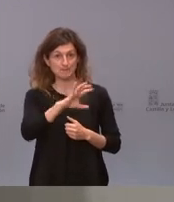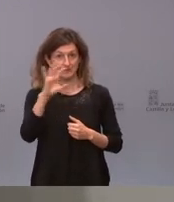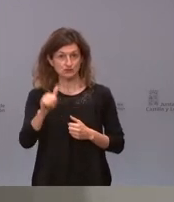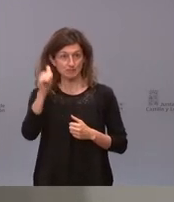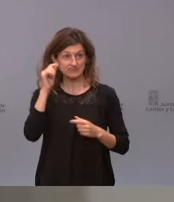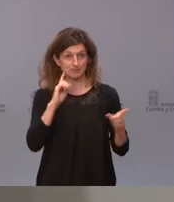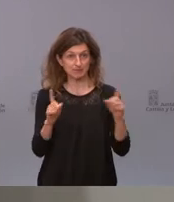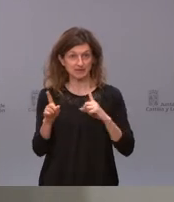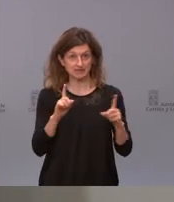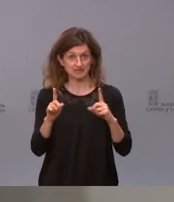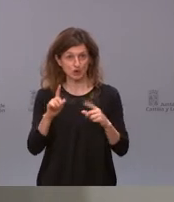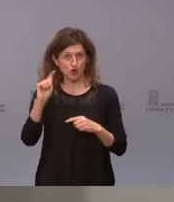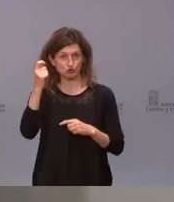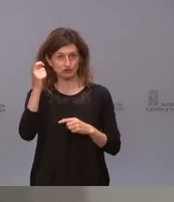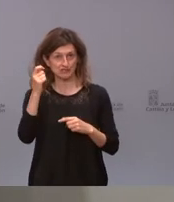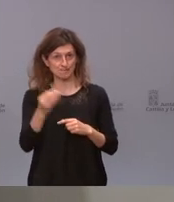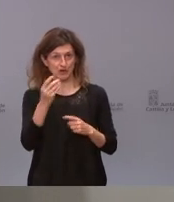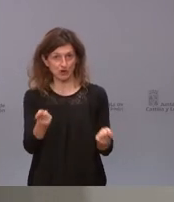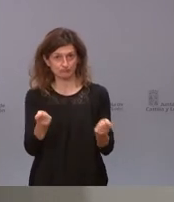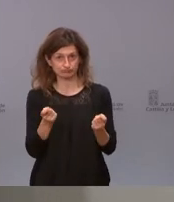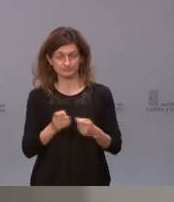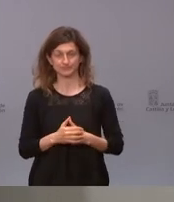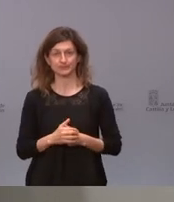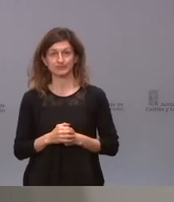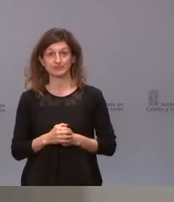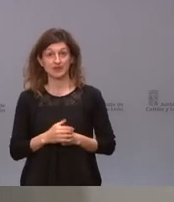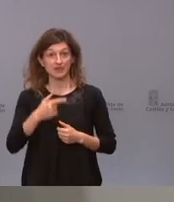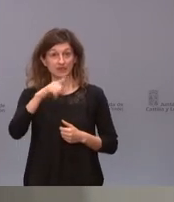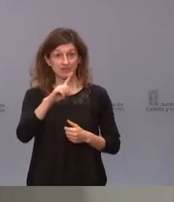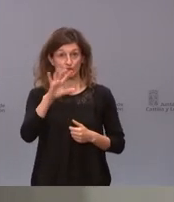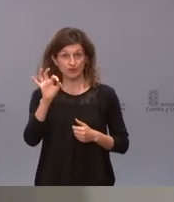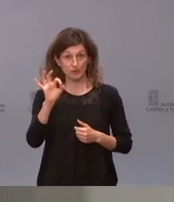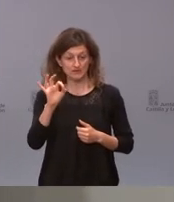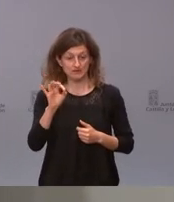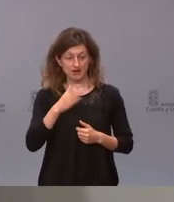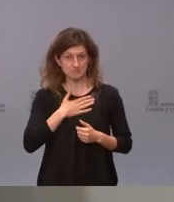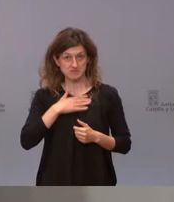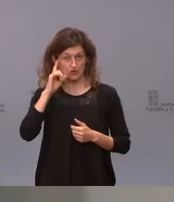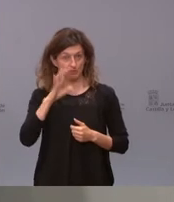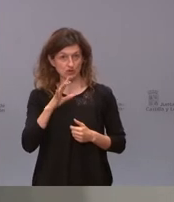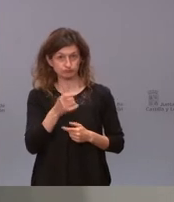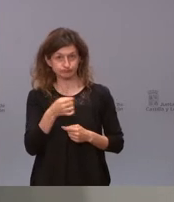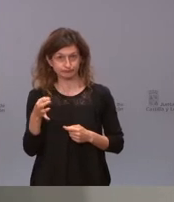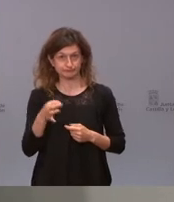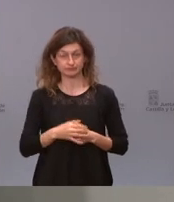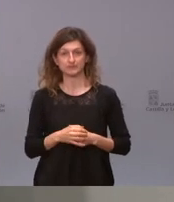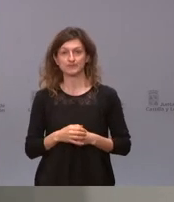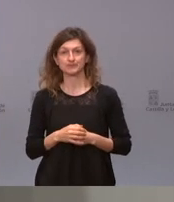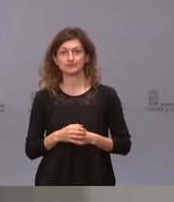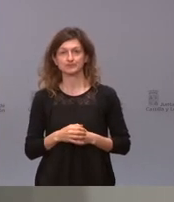preventivos han conseguido una mayor contención por lo tanto el 150 a nosotros nos parece que es efectivo pero efectivamente